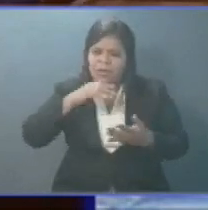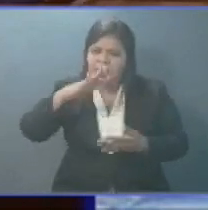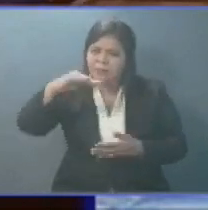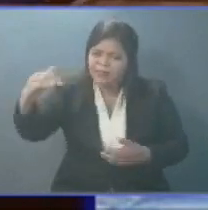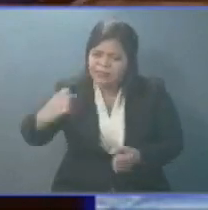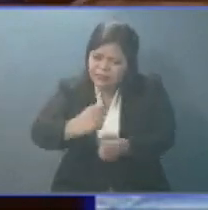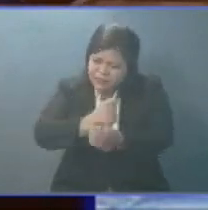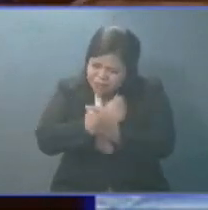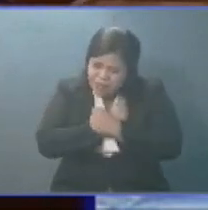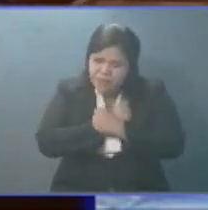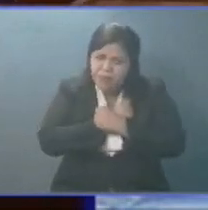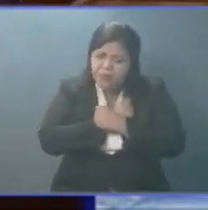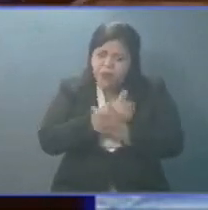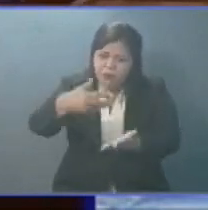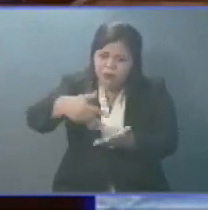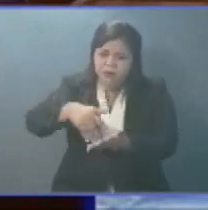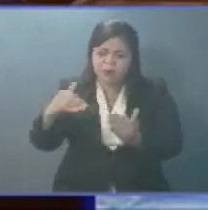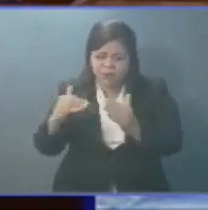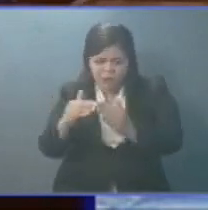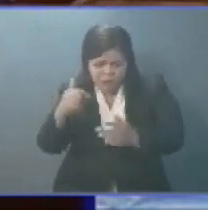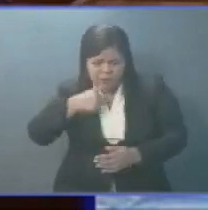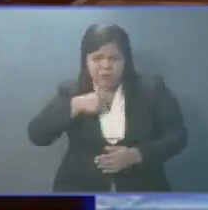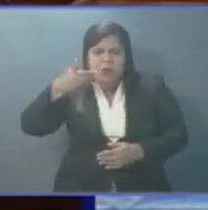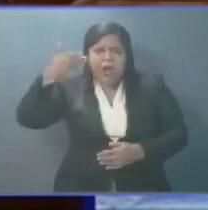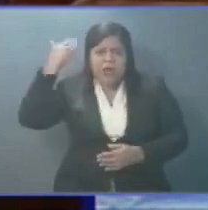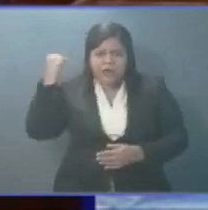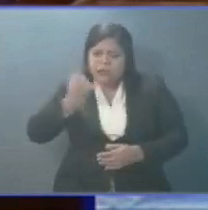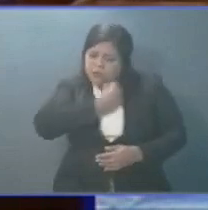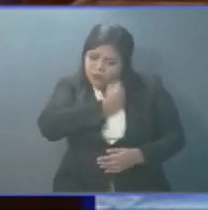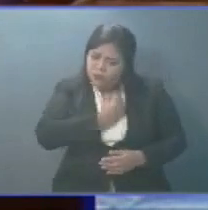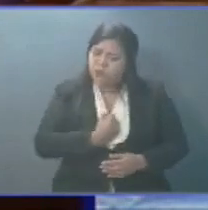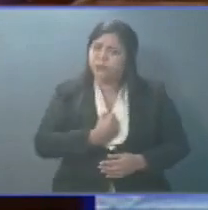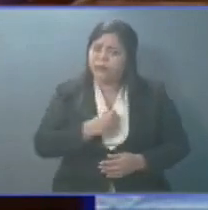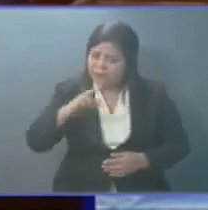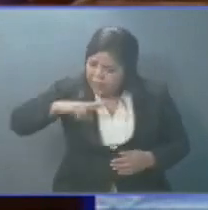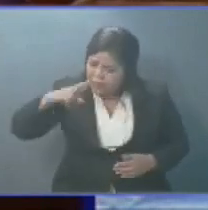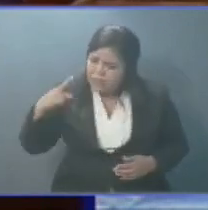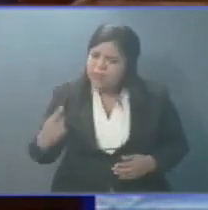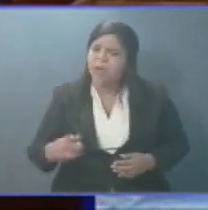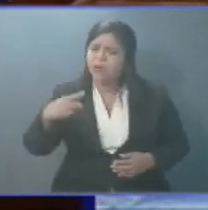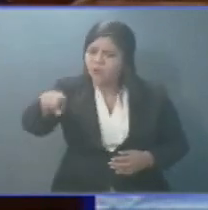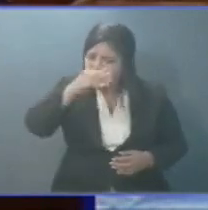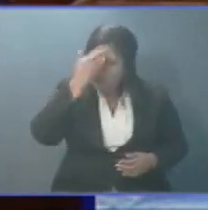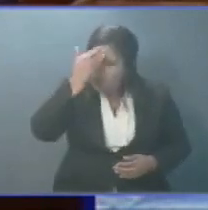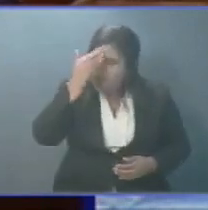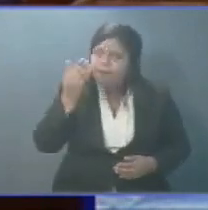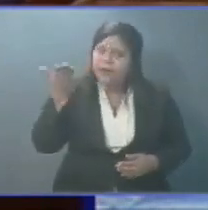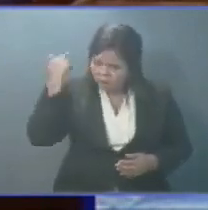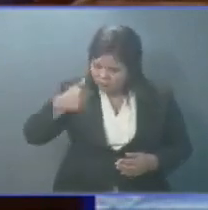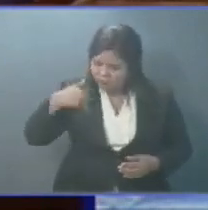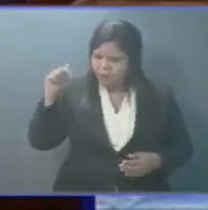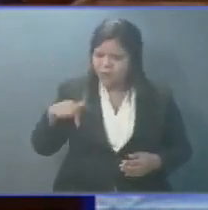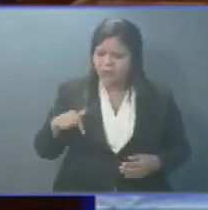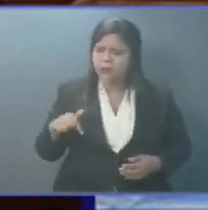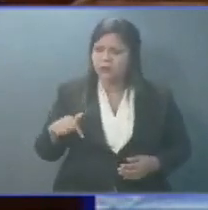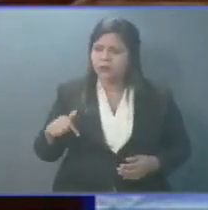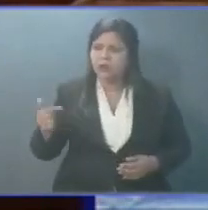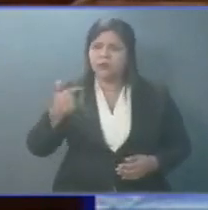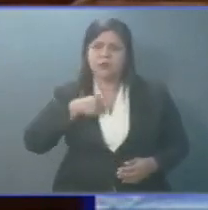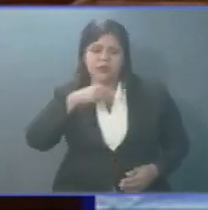que como yo sufrimos la verdad haya dejado el que estuve aquí y yo no me